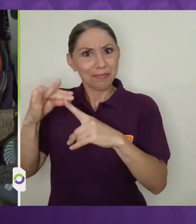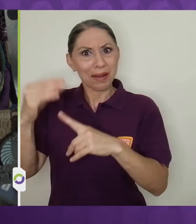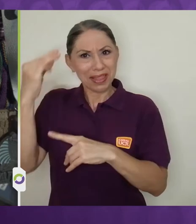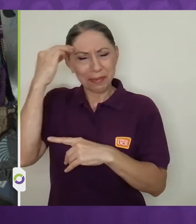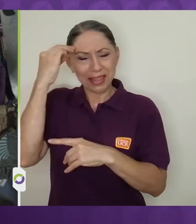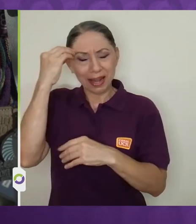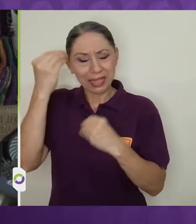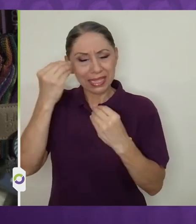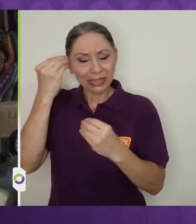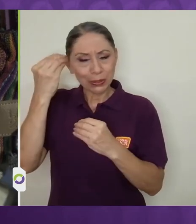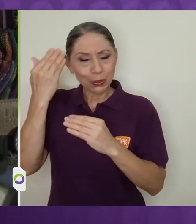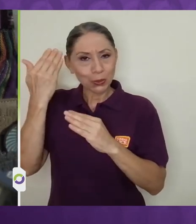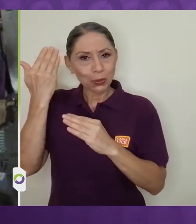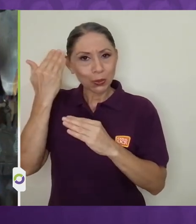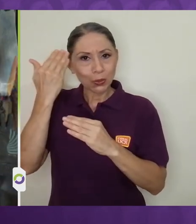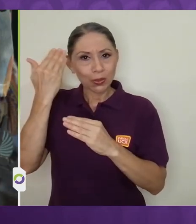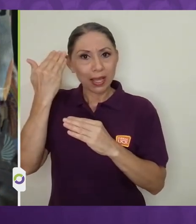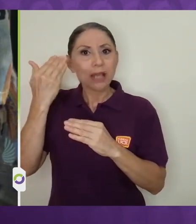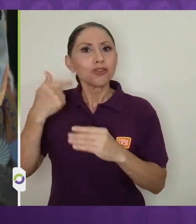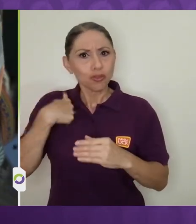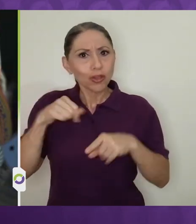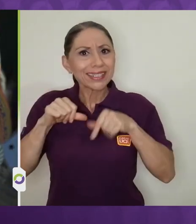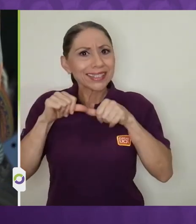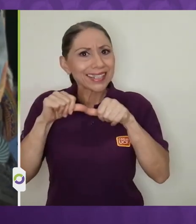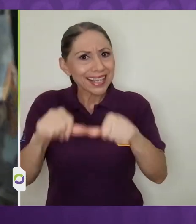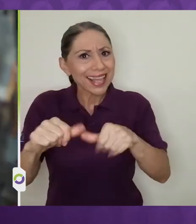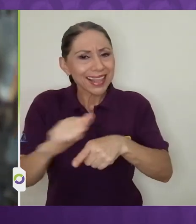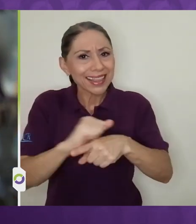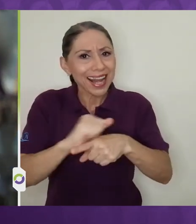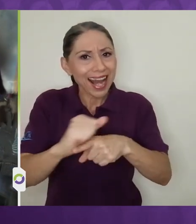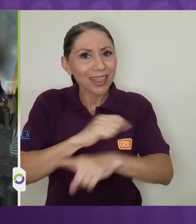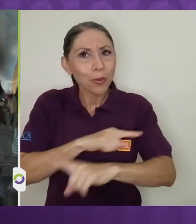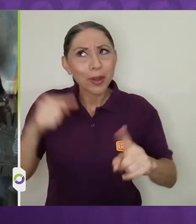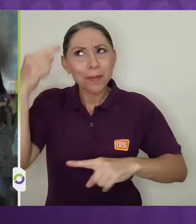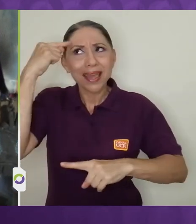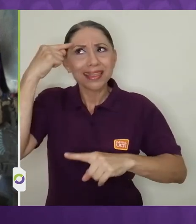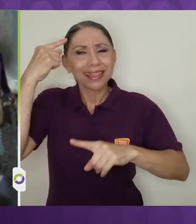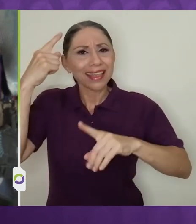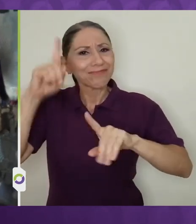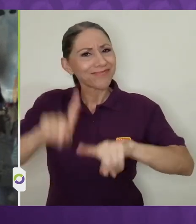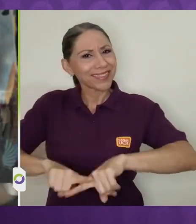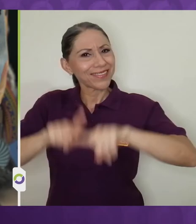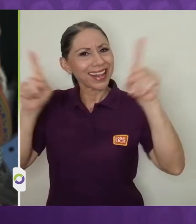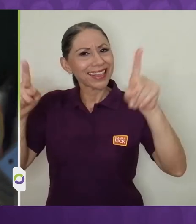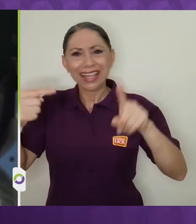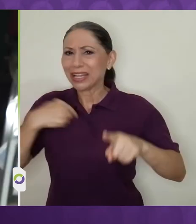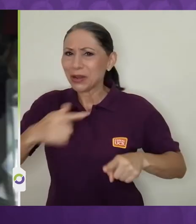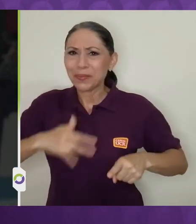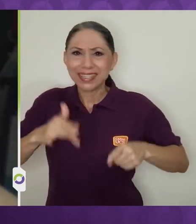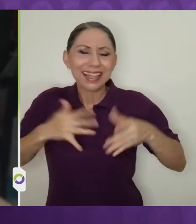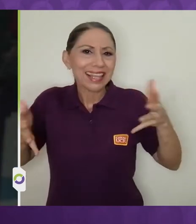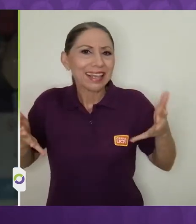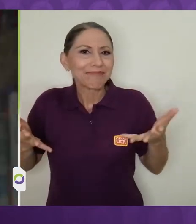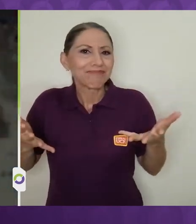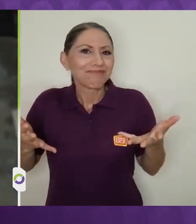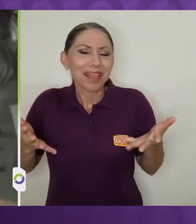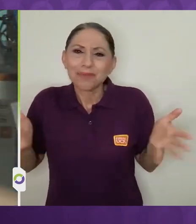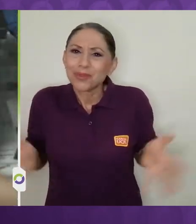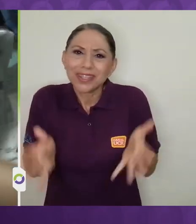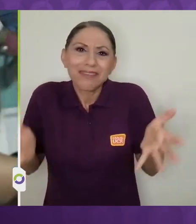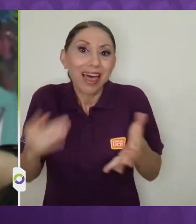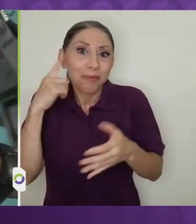mentalmente. Seguía entrenando y demás, pero ya mi mente estaba en otro sitio, ya no estaba motivada por la falta